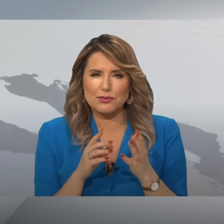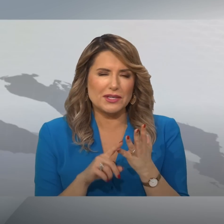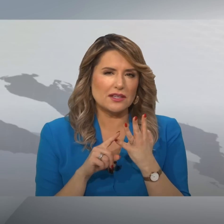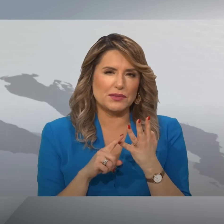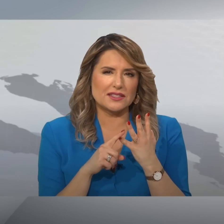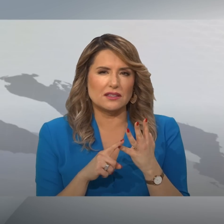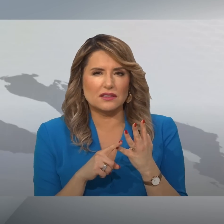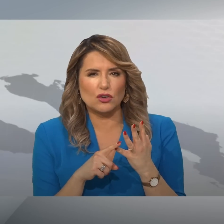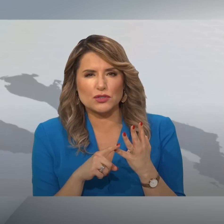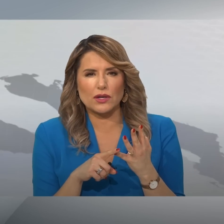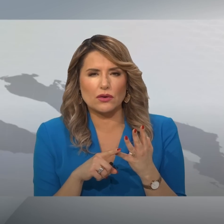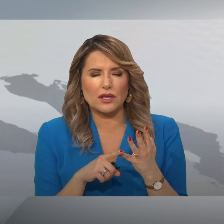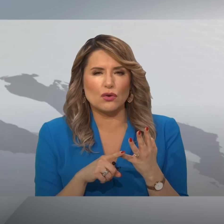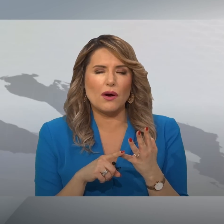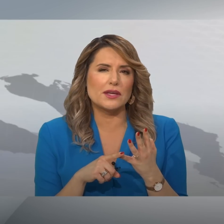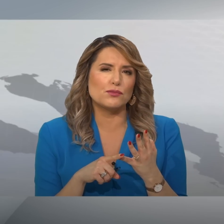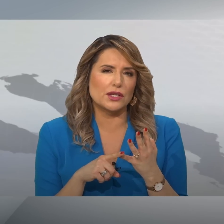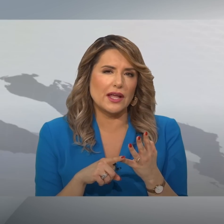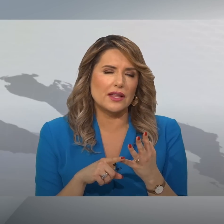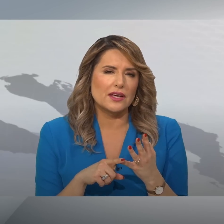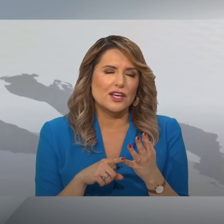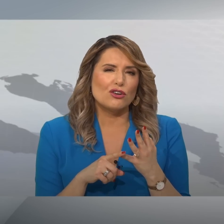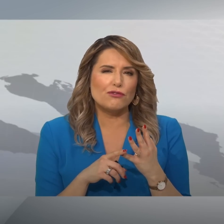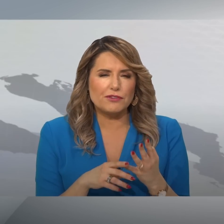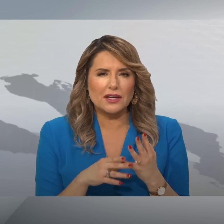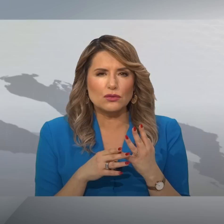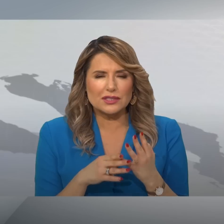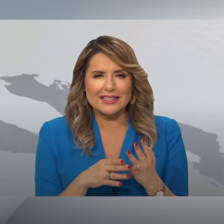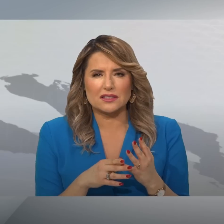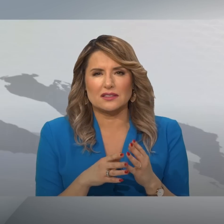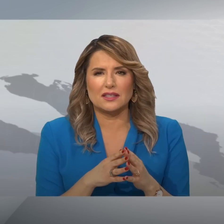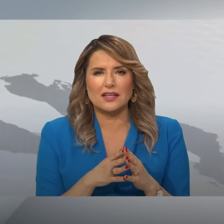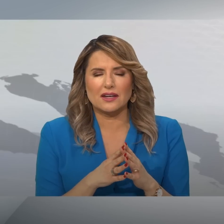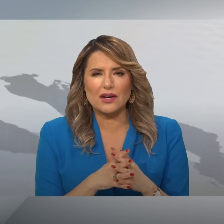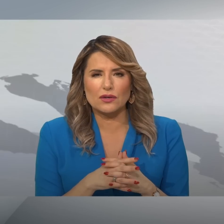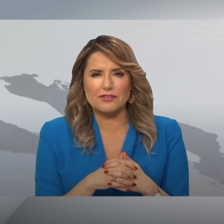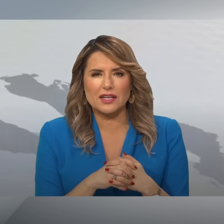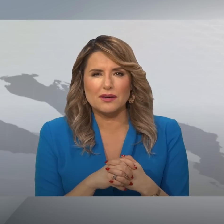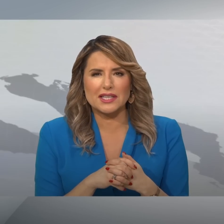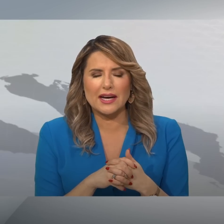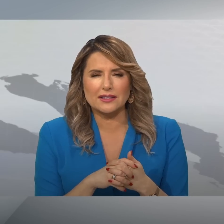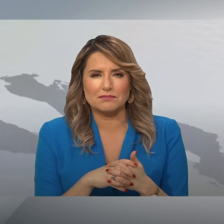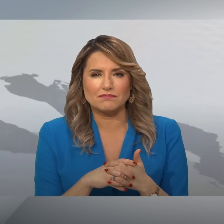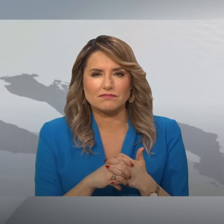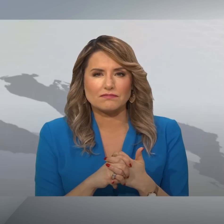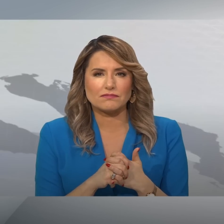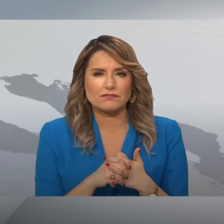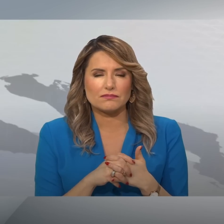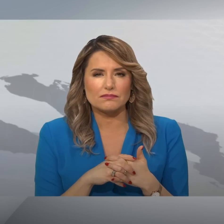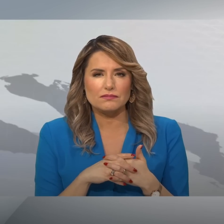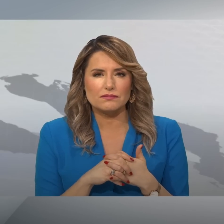mexicano, la promesa del presidente López Obrador de que no va a haber impunidad. ¿Confían ustedes en el trabajo de la Fiscalía Mexicana?